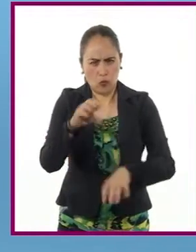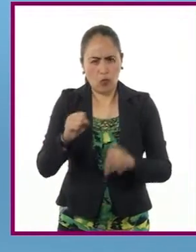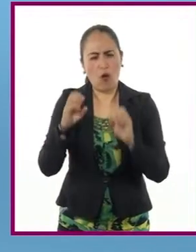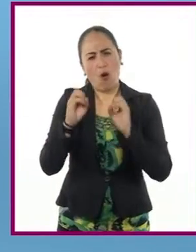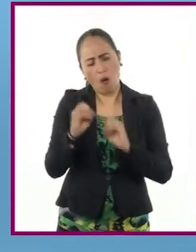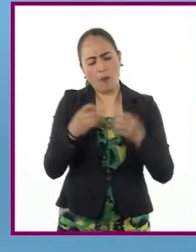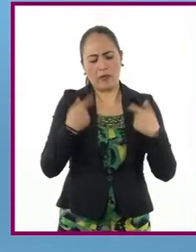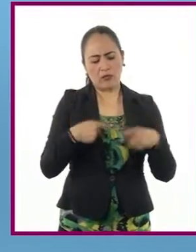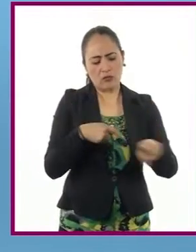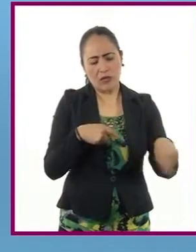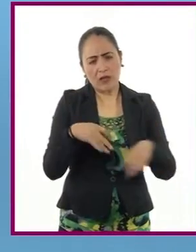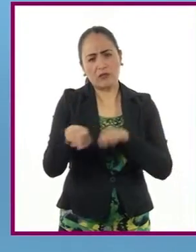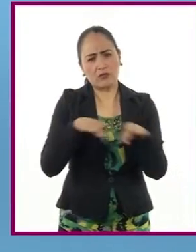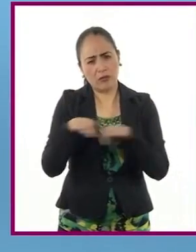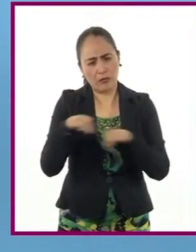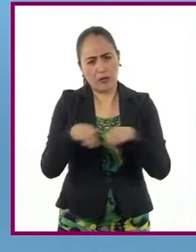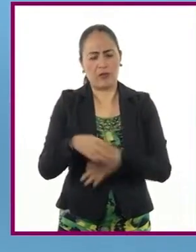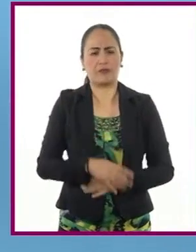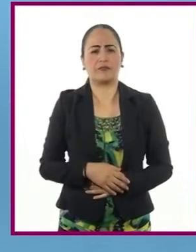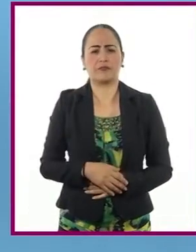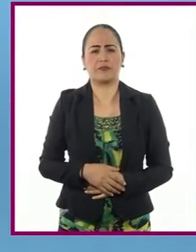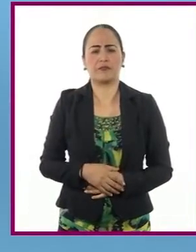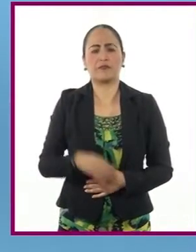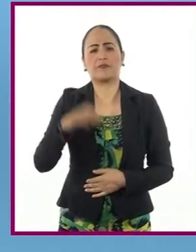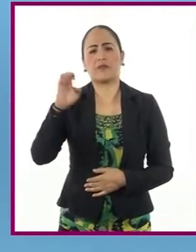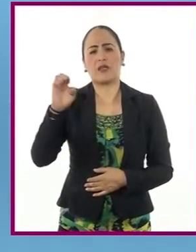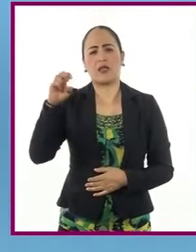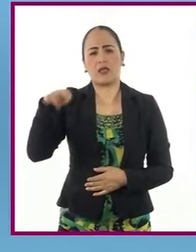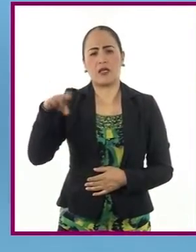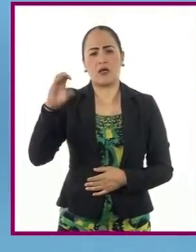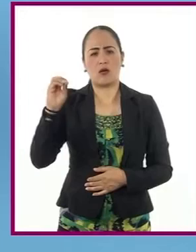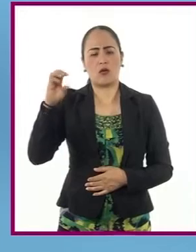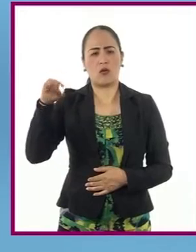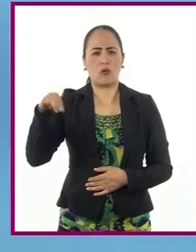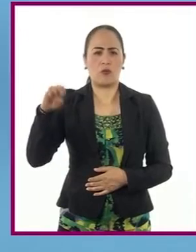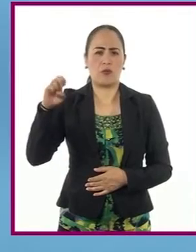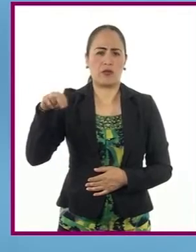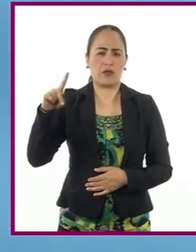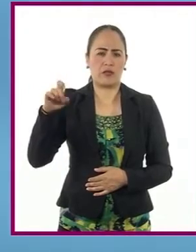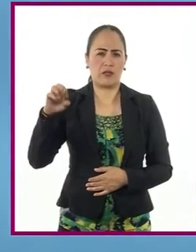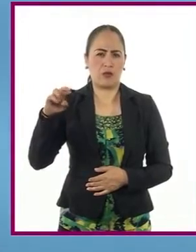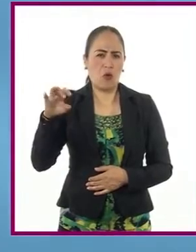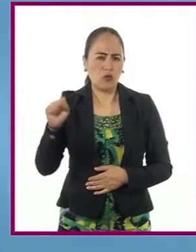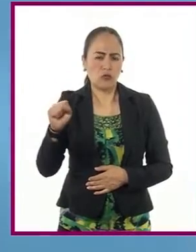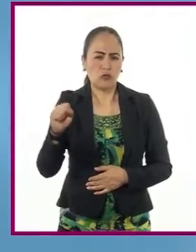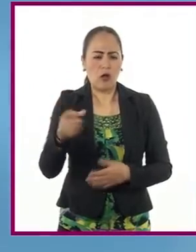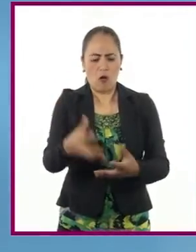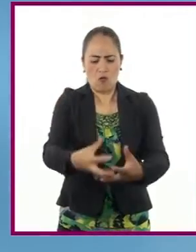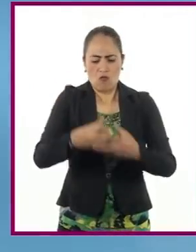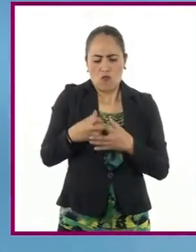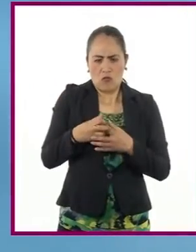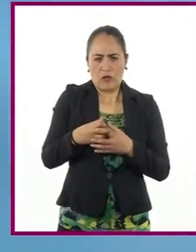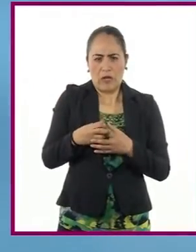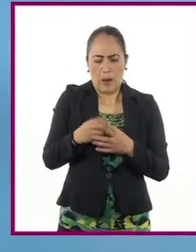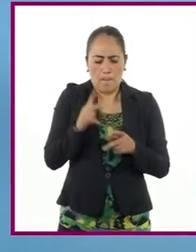Los encomenderos conservaban gran parte del tributo para sí y una porción era para la